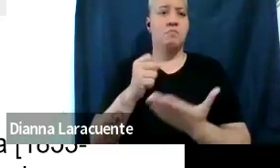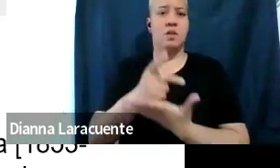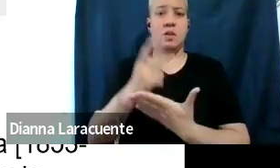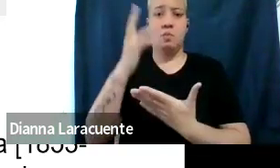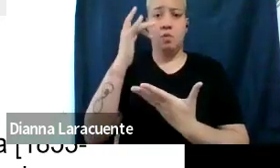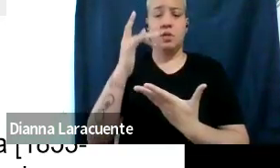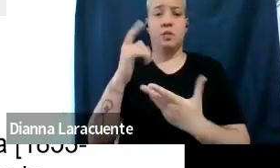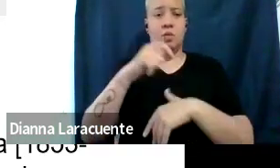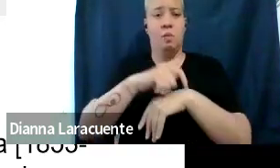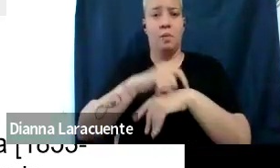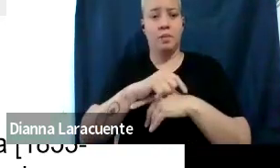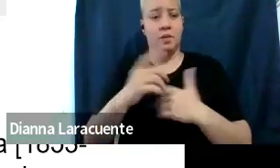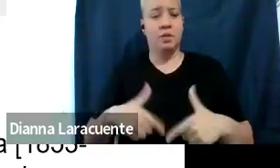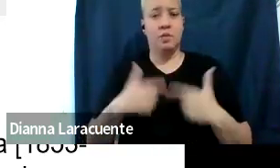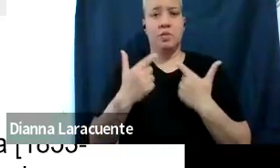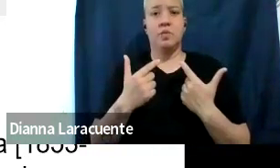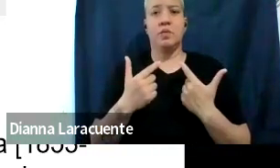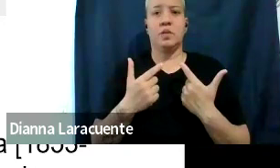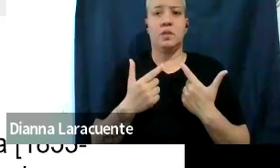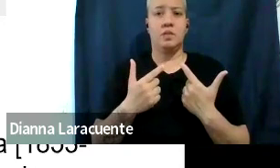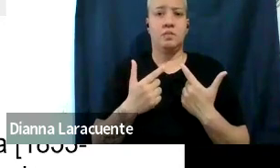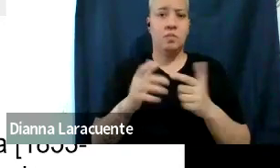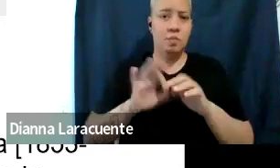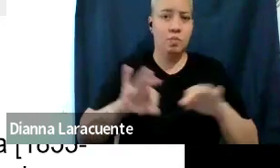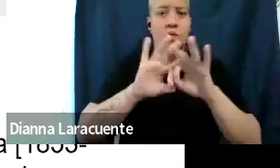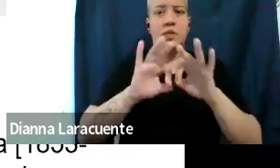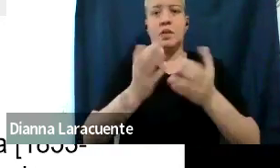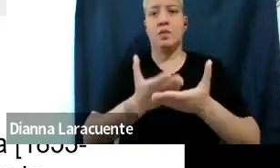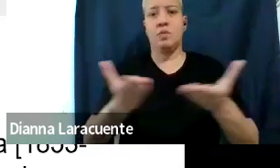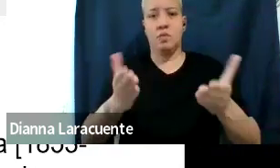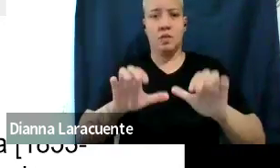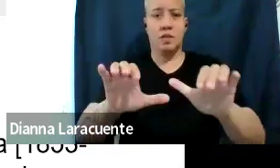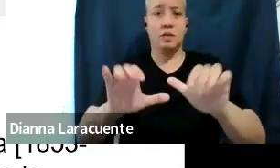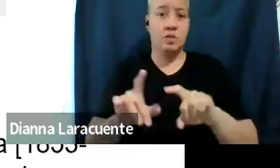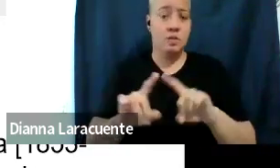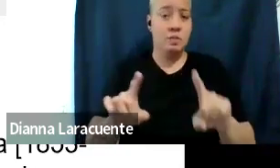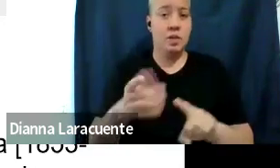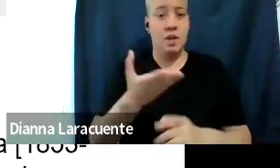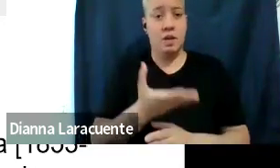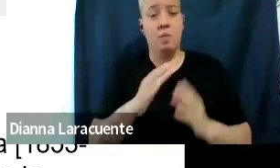vida dramáticos, en las cosas que hizo. Pero aquí hay un pueblo